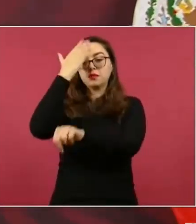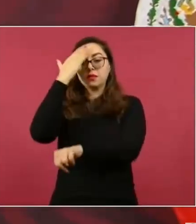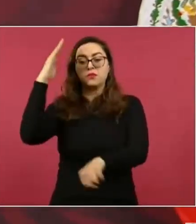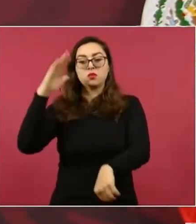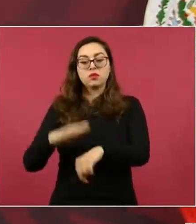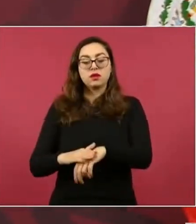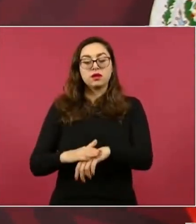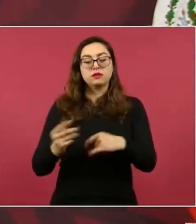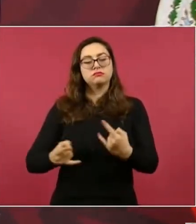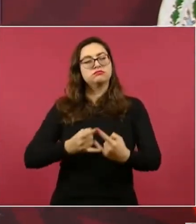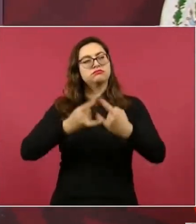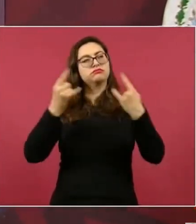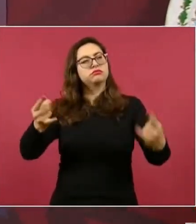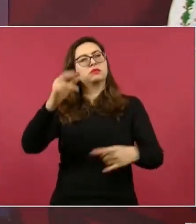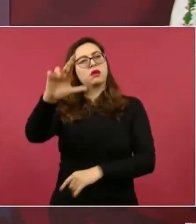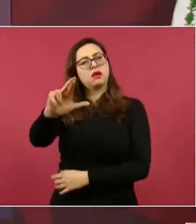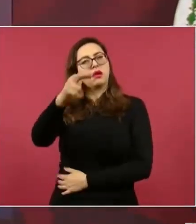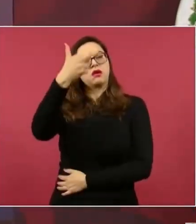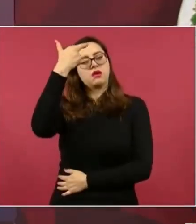de